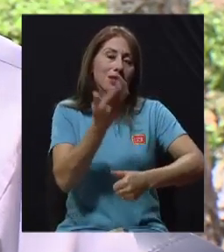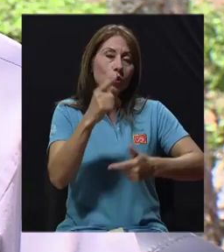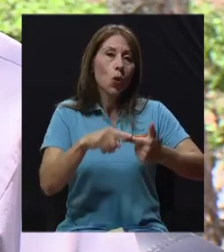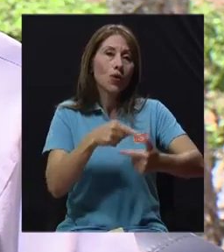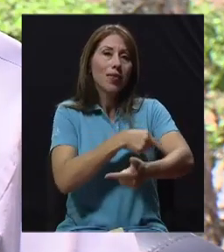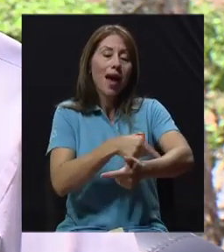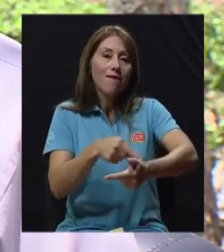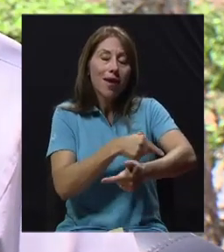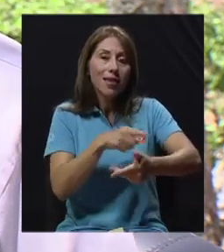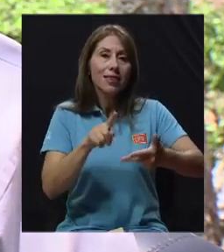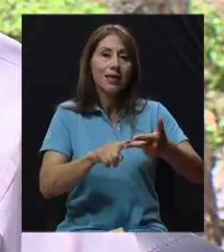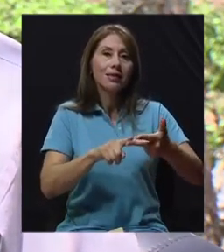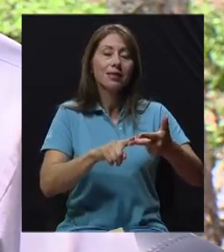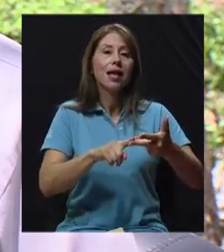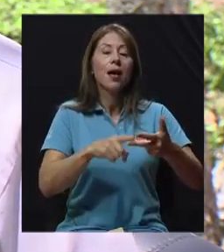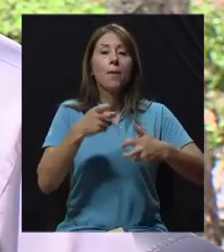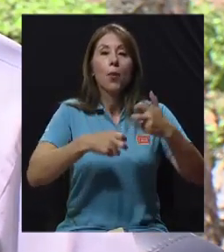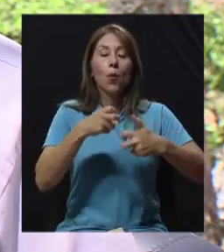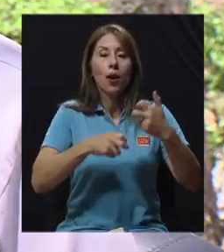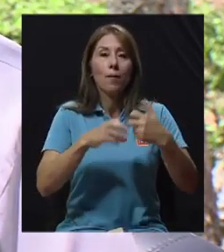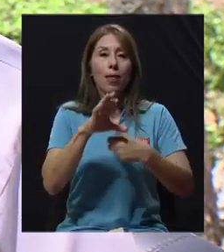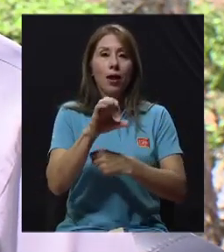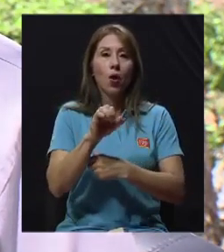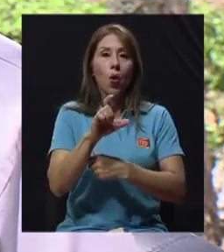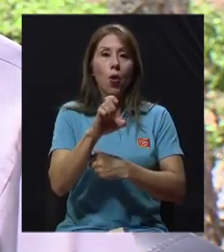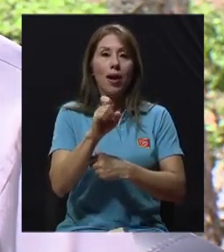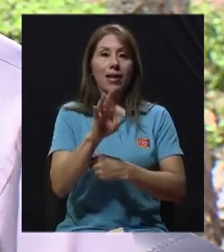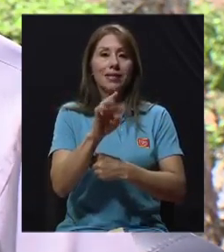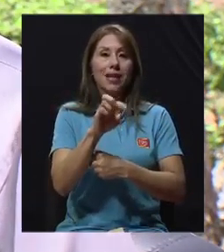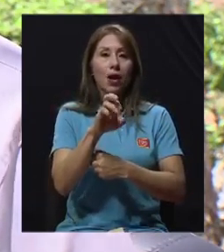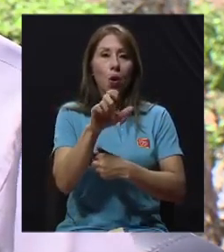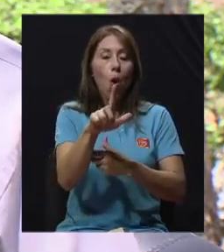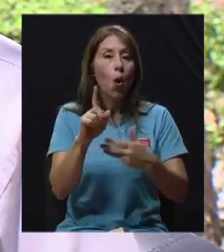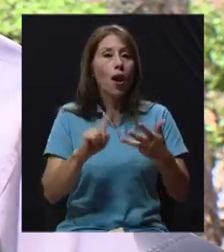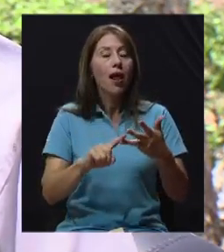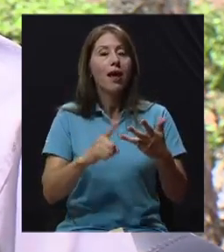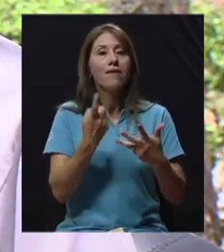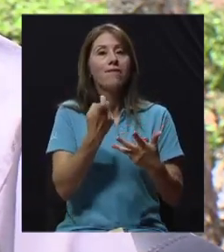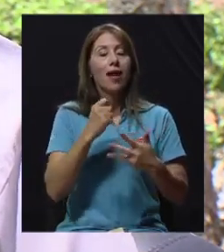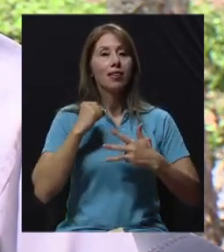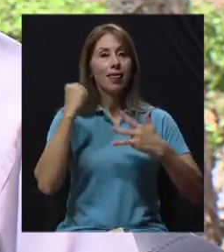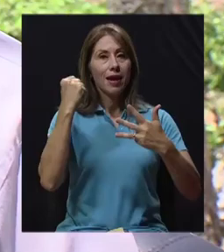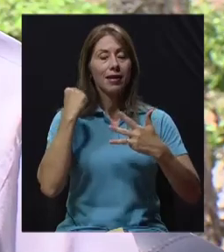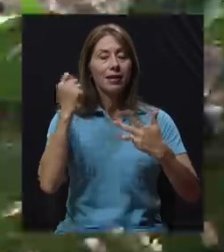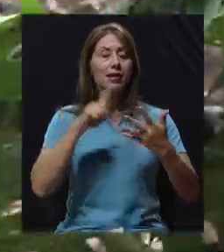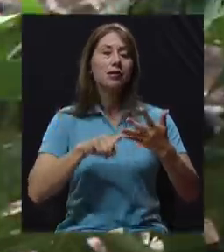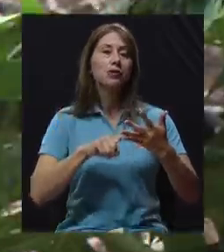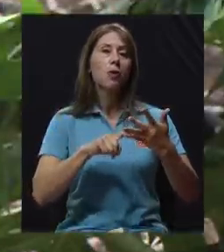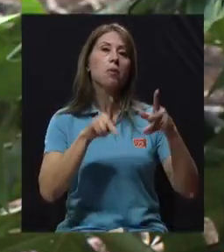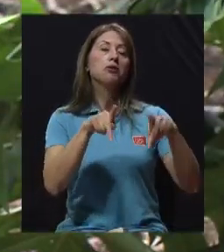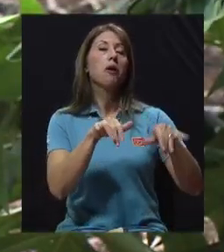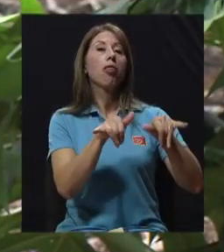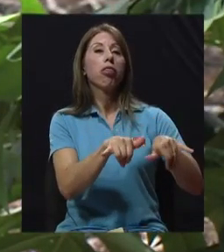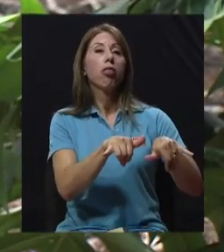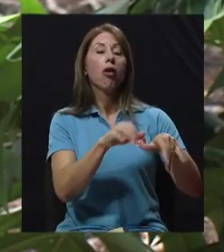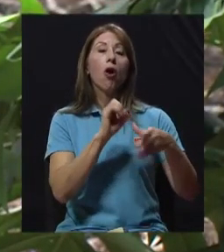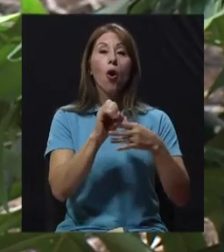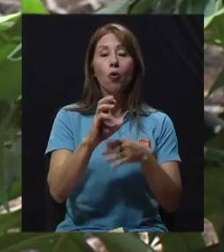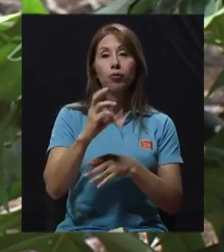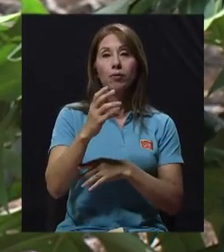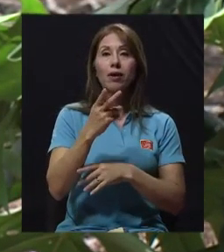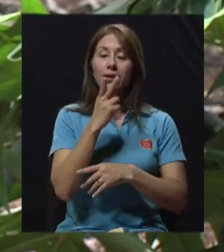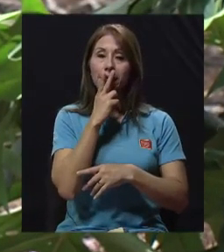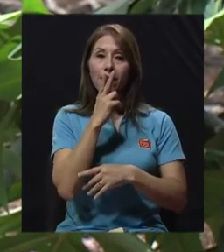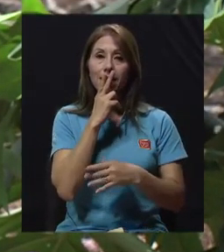diabetes, la dislipidemia, que es el problema de colesterol, la falta de ejercicio, el sedentarismo y sobre todo el tabaquismo, que es quizás el